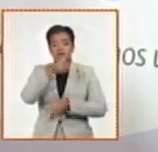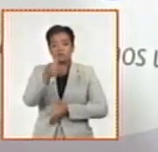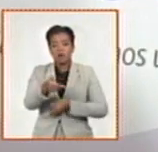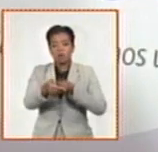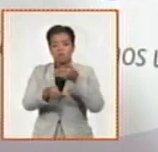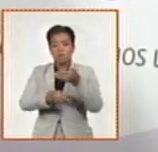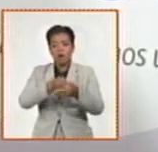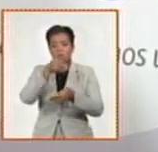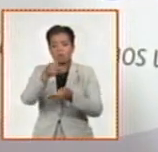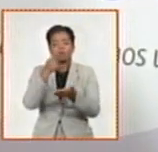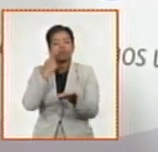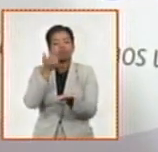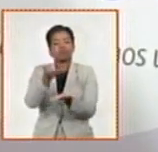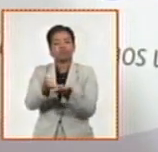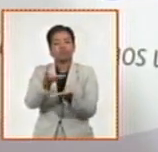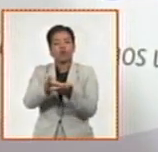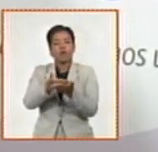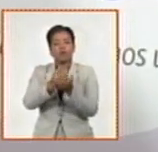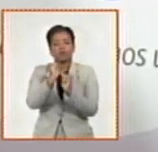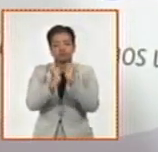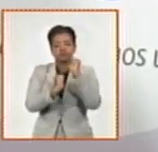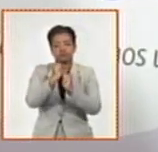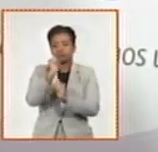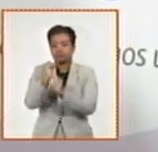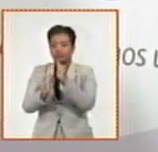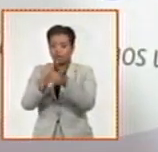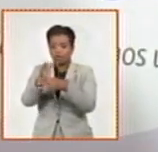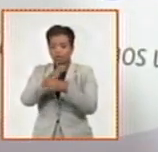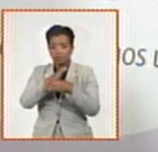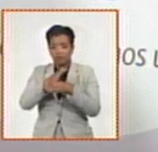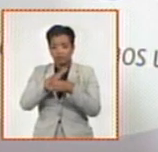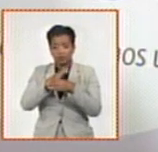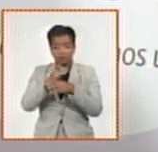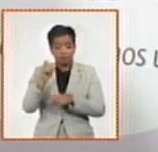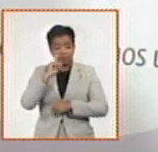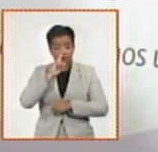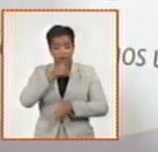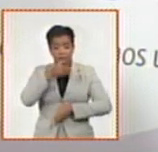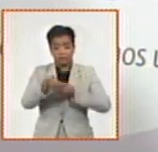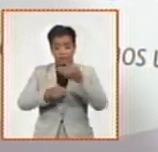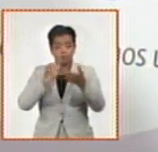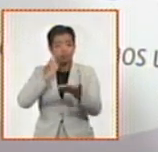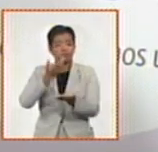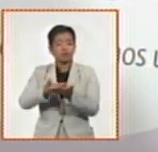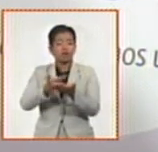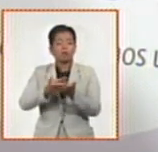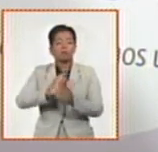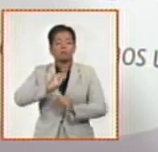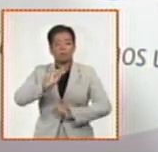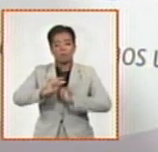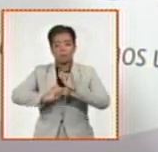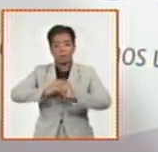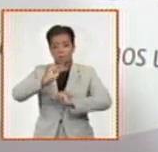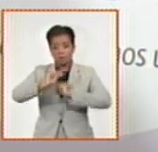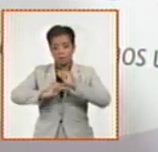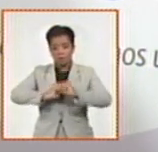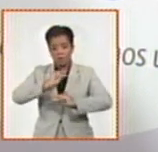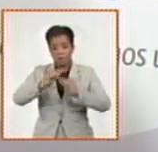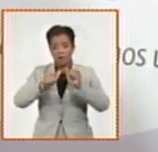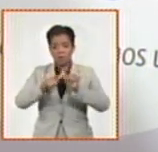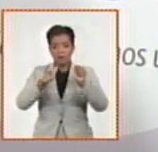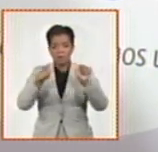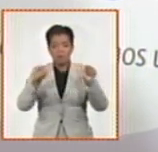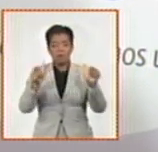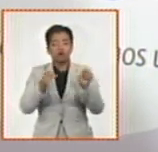y los generadores de la central flotante para, una vez que concluyan este proceso de prueba, paulatinamente ir incrementando